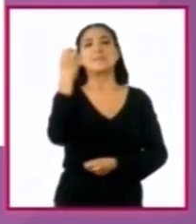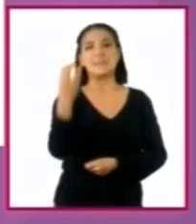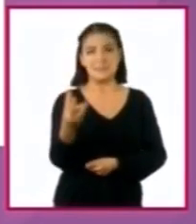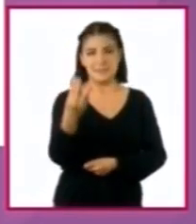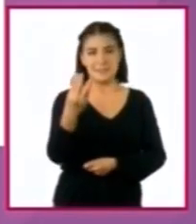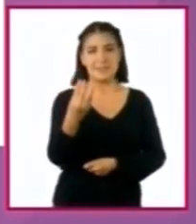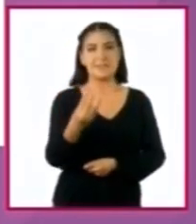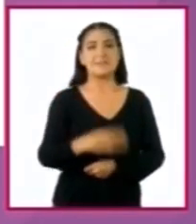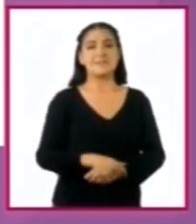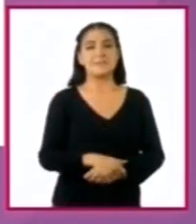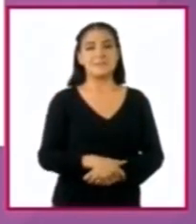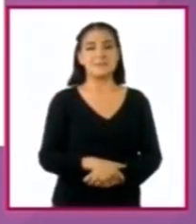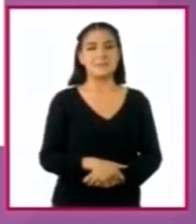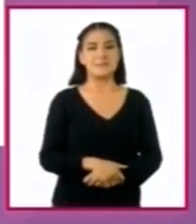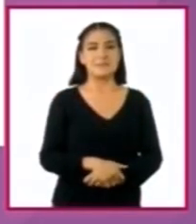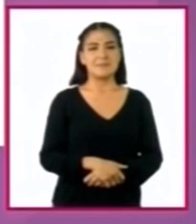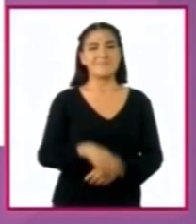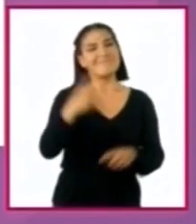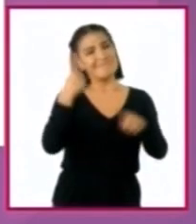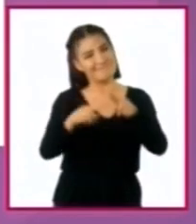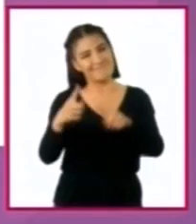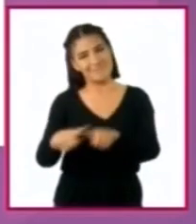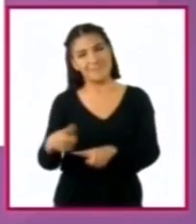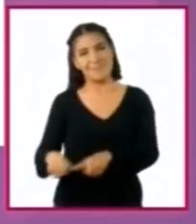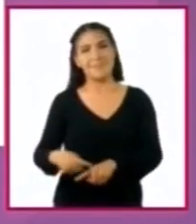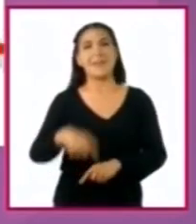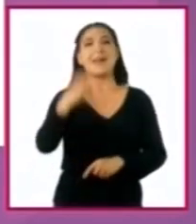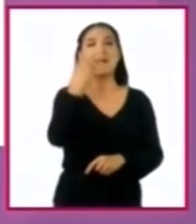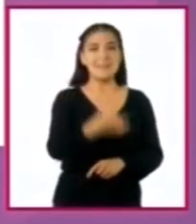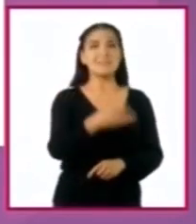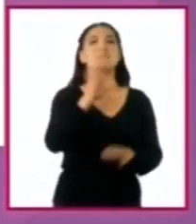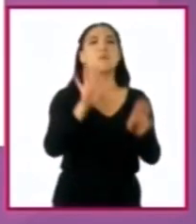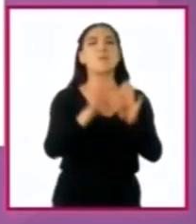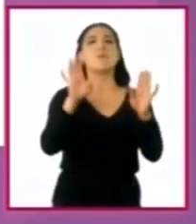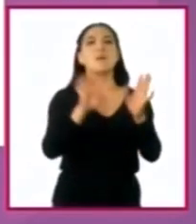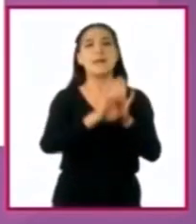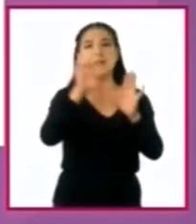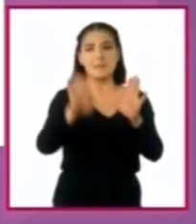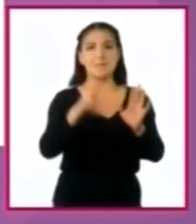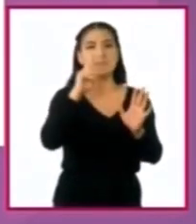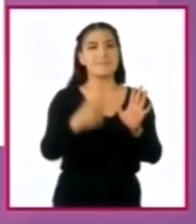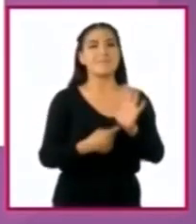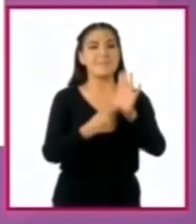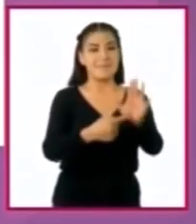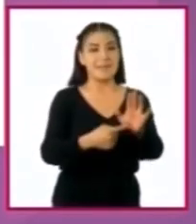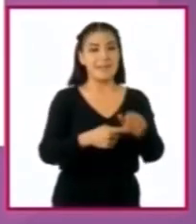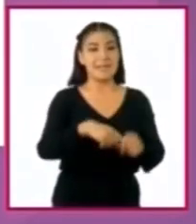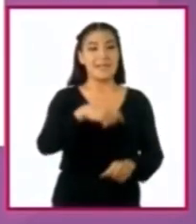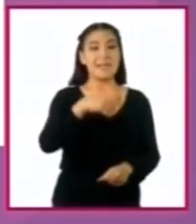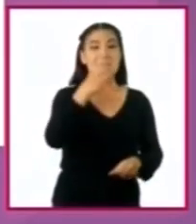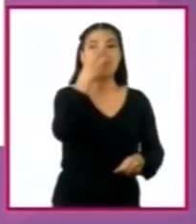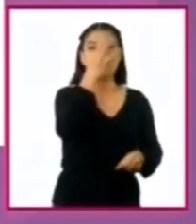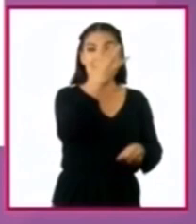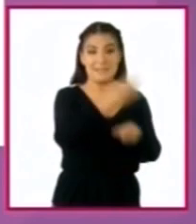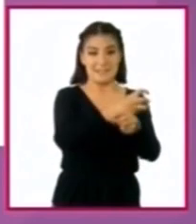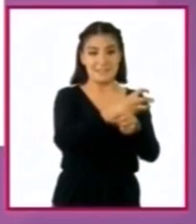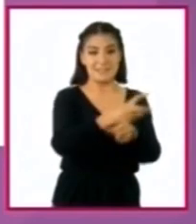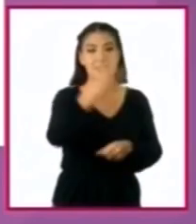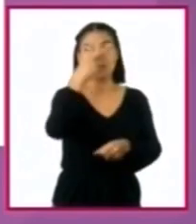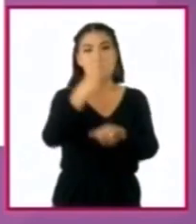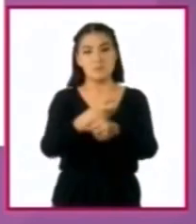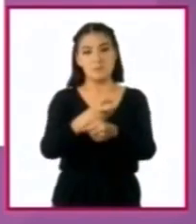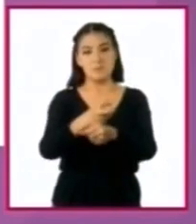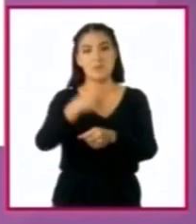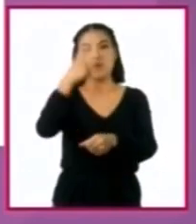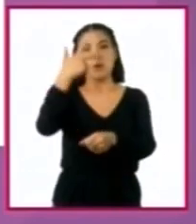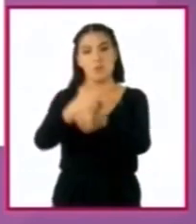signo es 3, etc. Este es un ejemplo de ello. 3 principios, 2 primas, 8